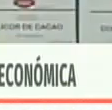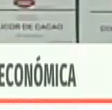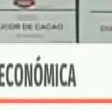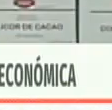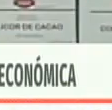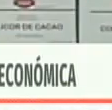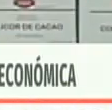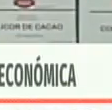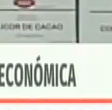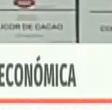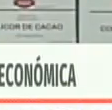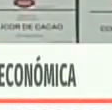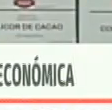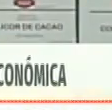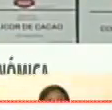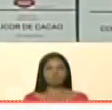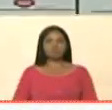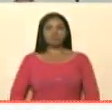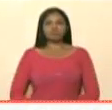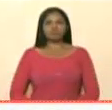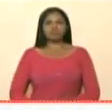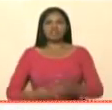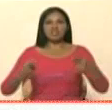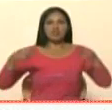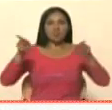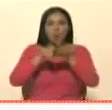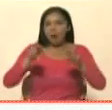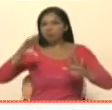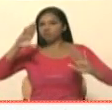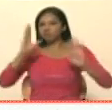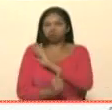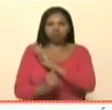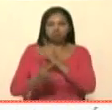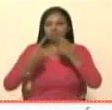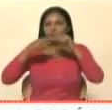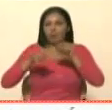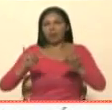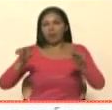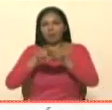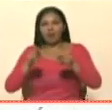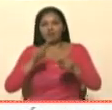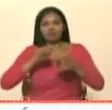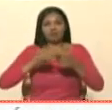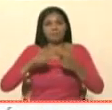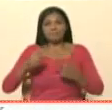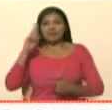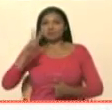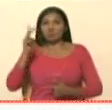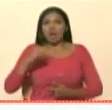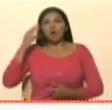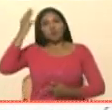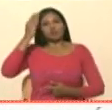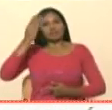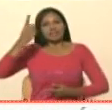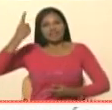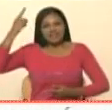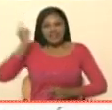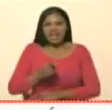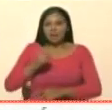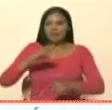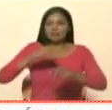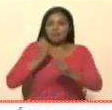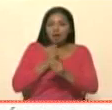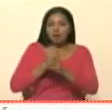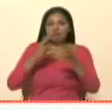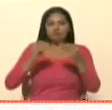Una operación de piratería, de pillaje. Y Venezuela tiene que tener conciencia.